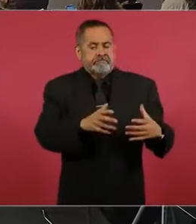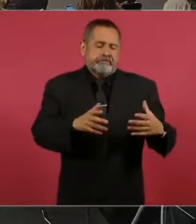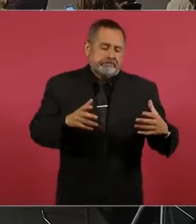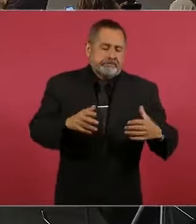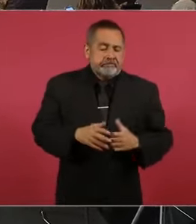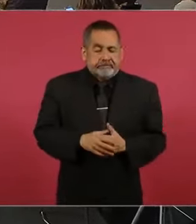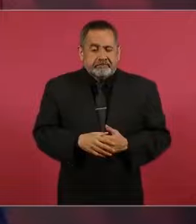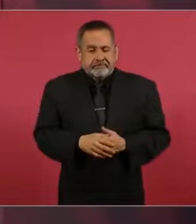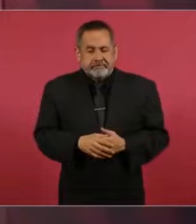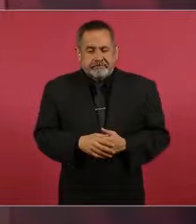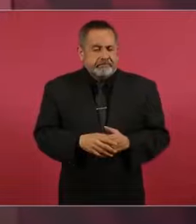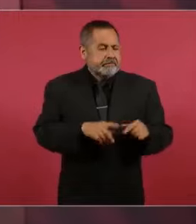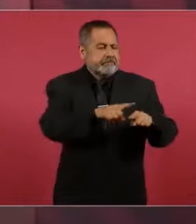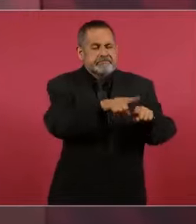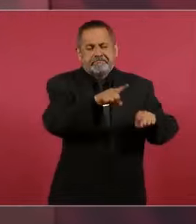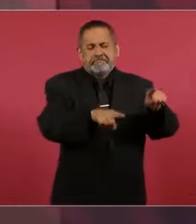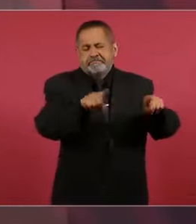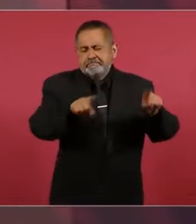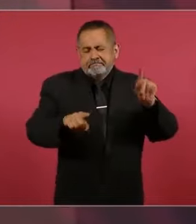por distintas